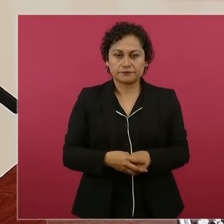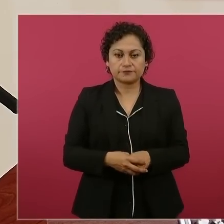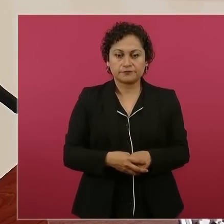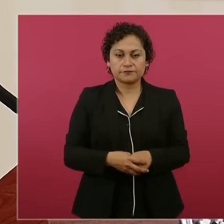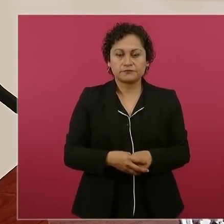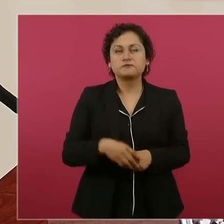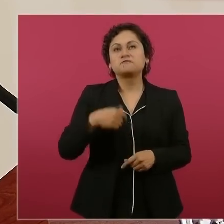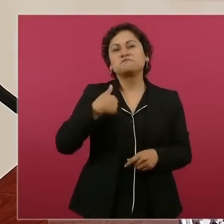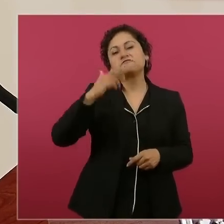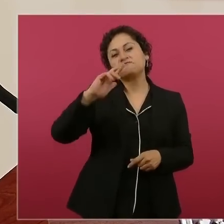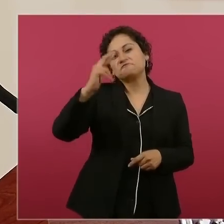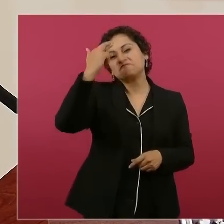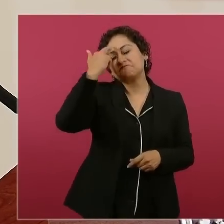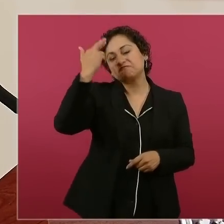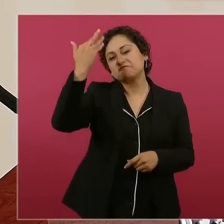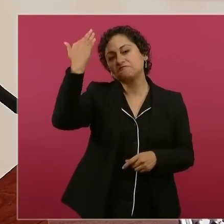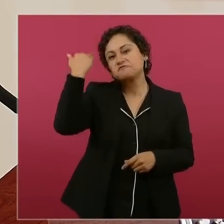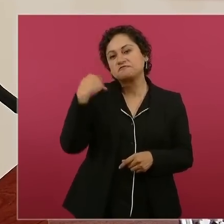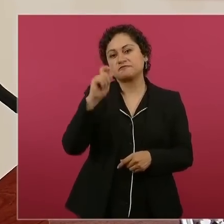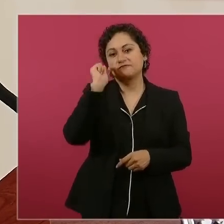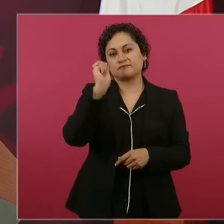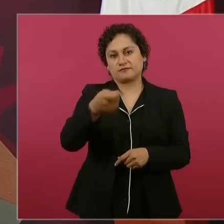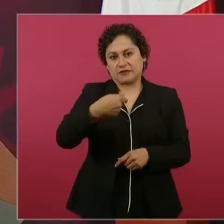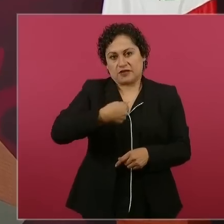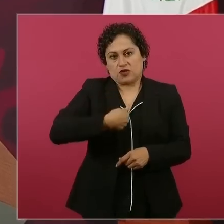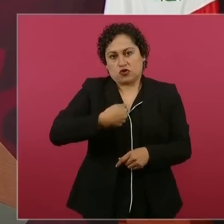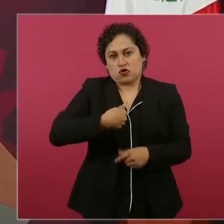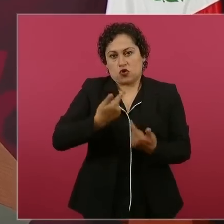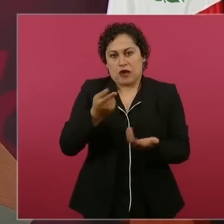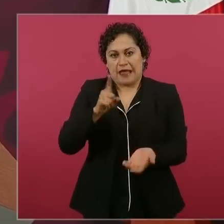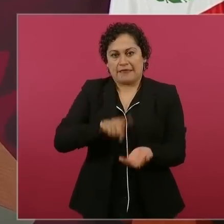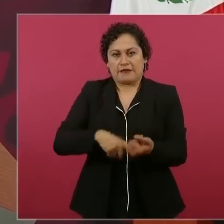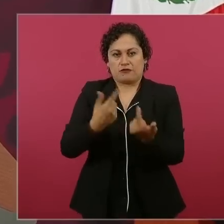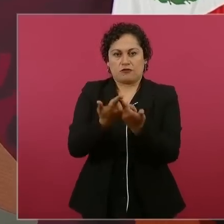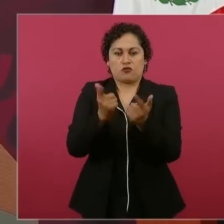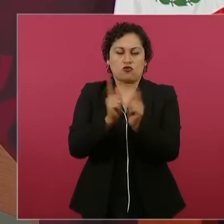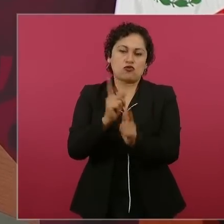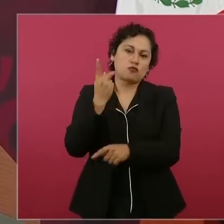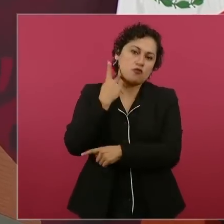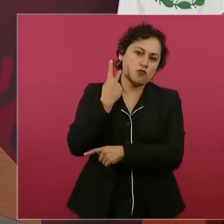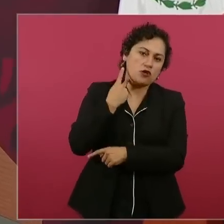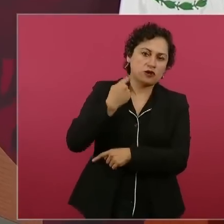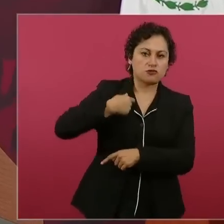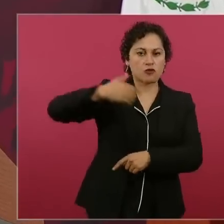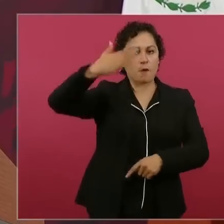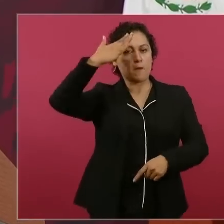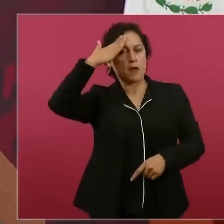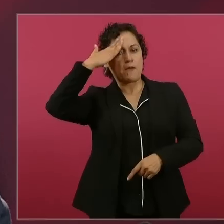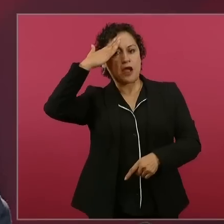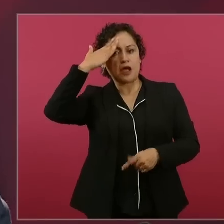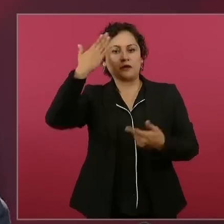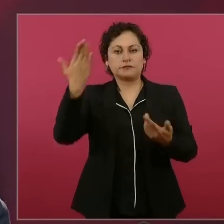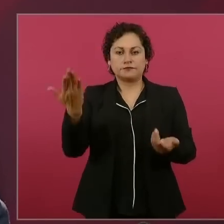Yo recuerdo que era yo dirigente de un partido, estaba yo llegando